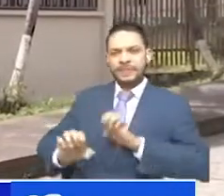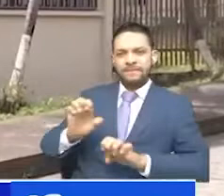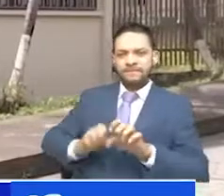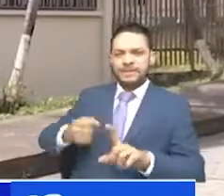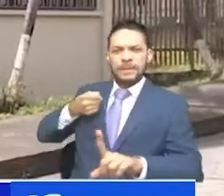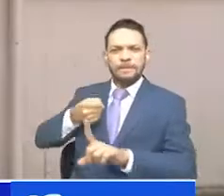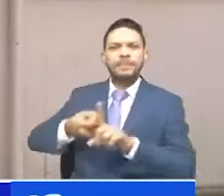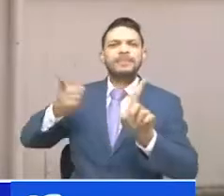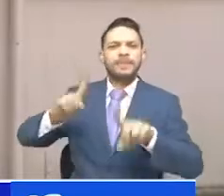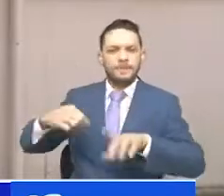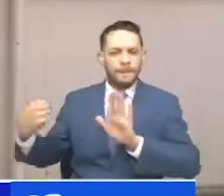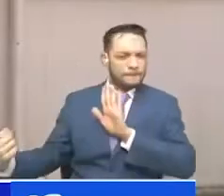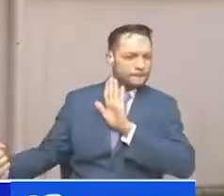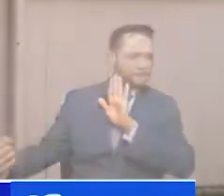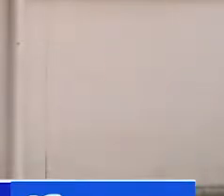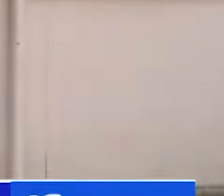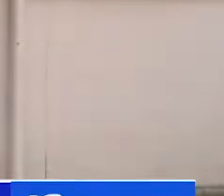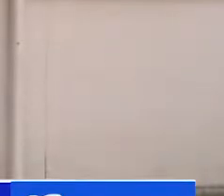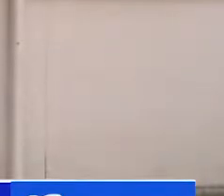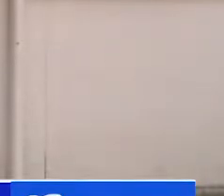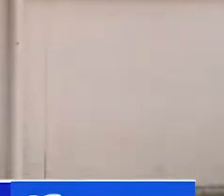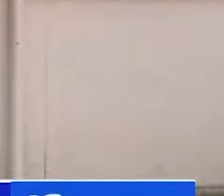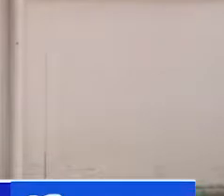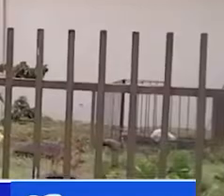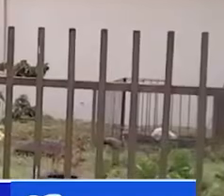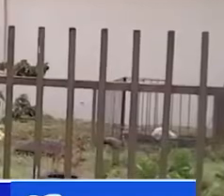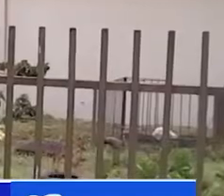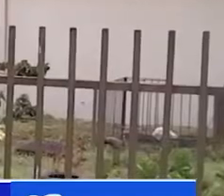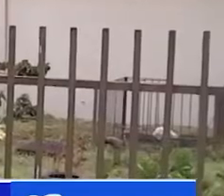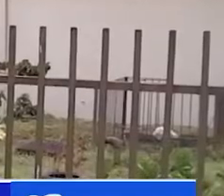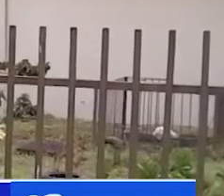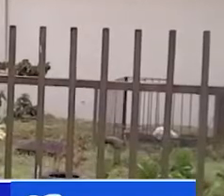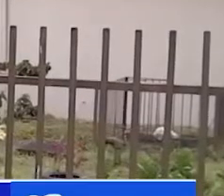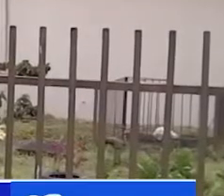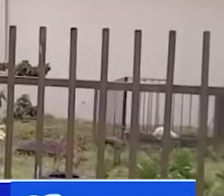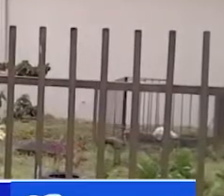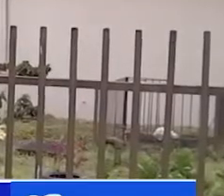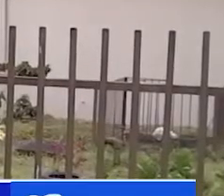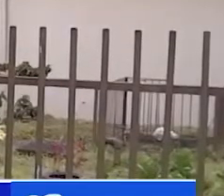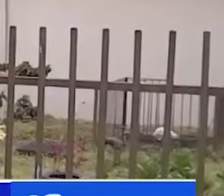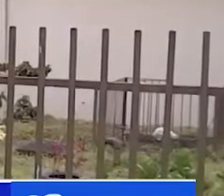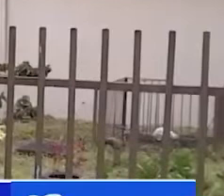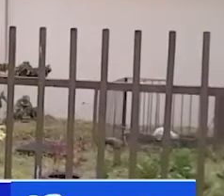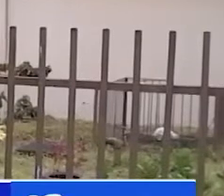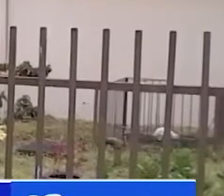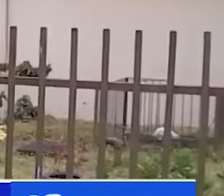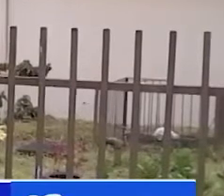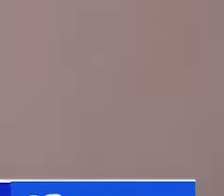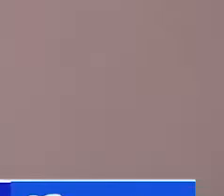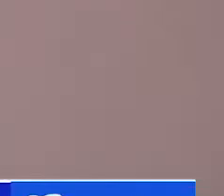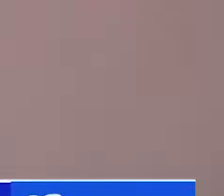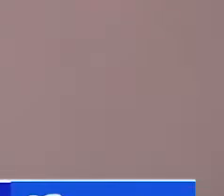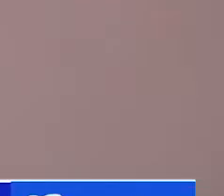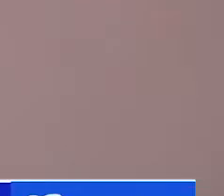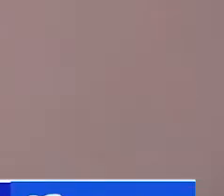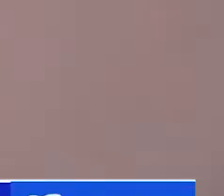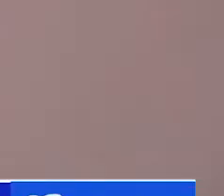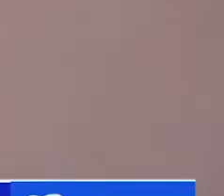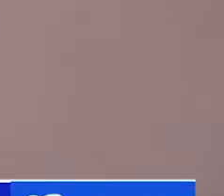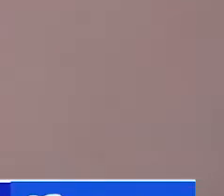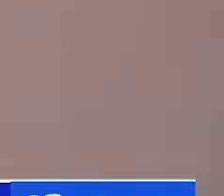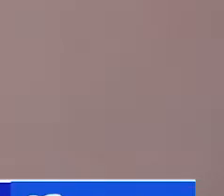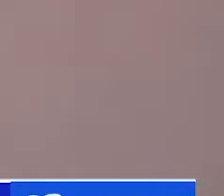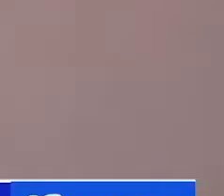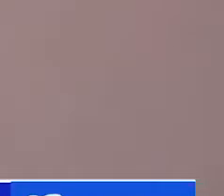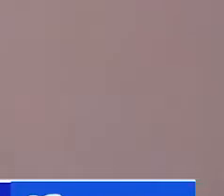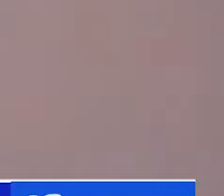le proporcionaron un golpe que le dejó una sutura de 9 puntos. Esto, por supuesto, provocó la indignación de la comunidad. Transgreden